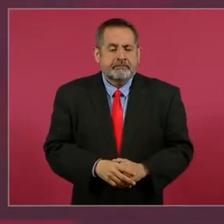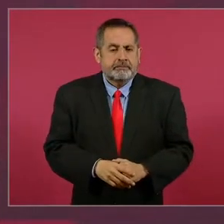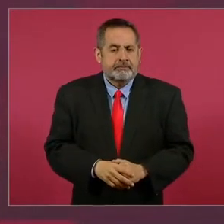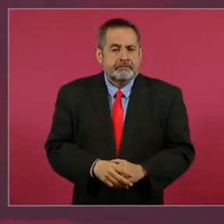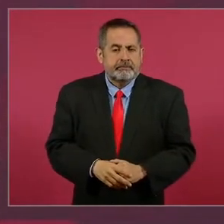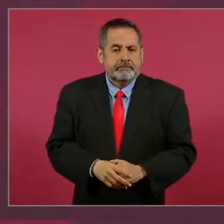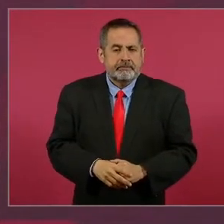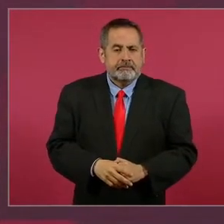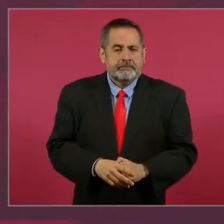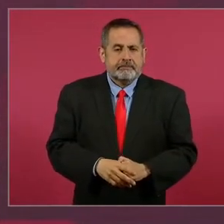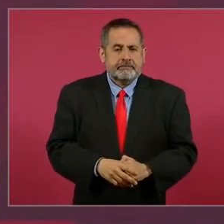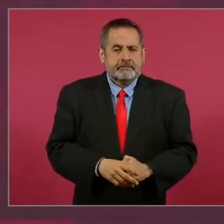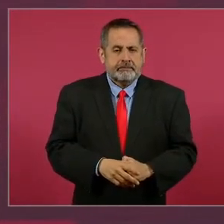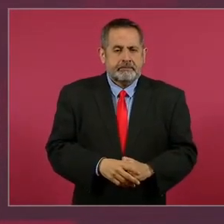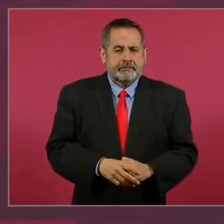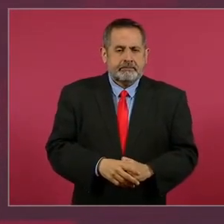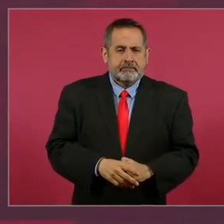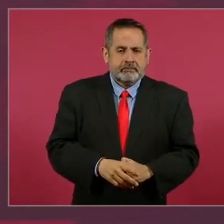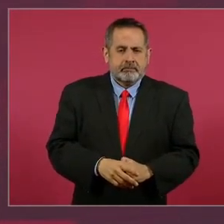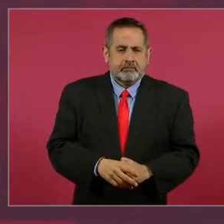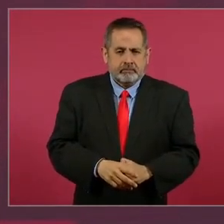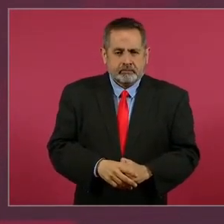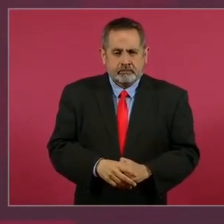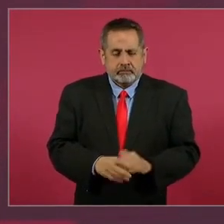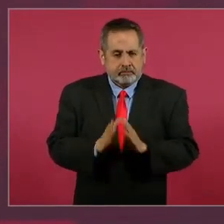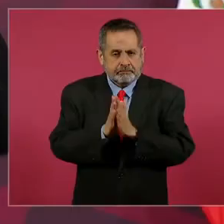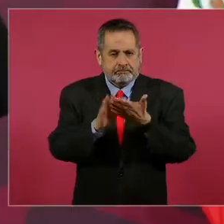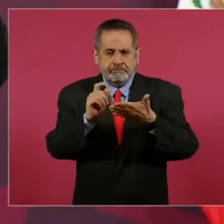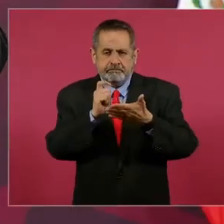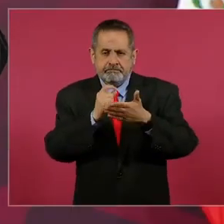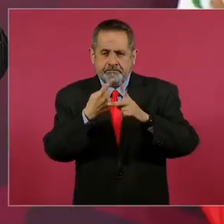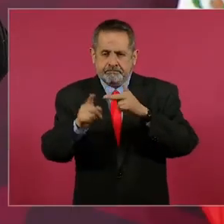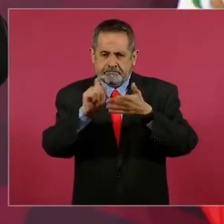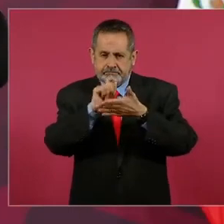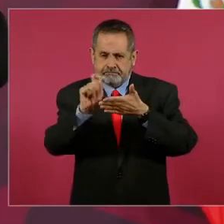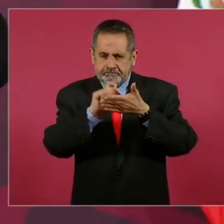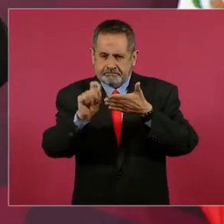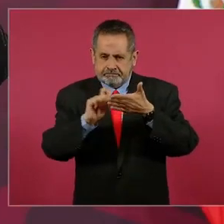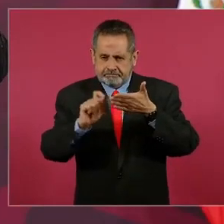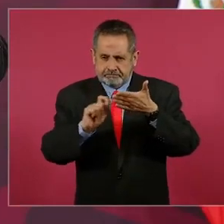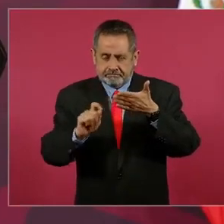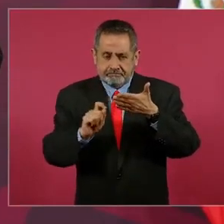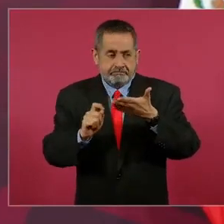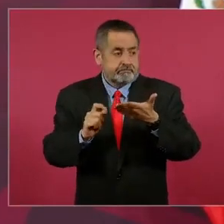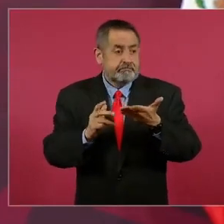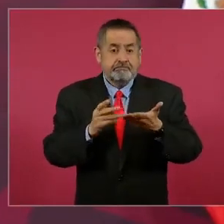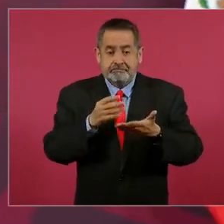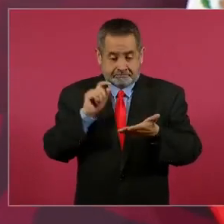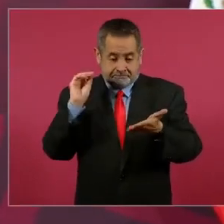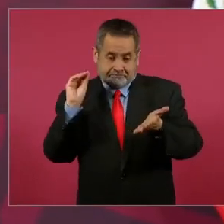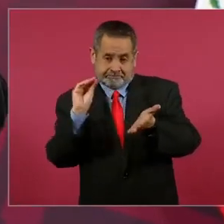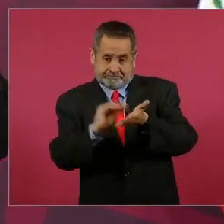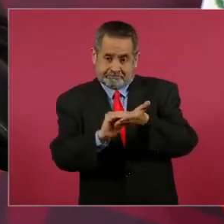Voy a, en la introducción ya estoy ofreciendo disculpas porque sí,